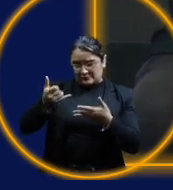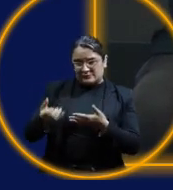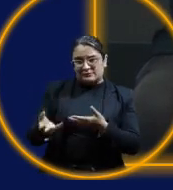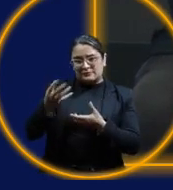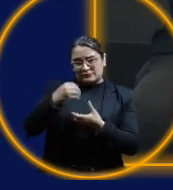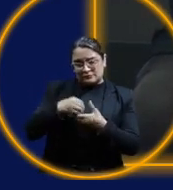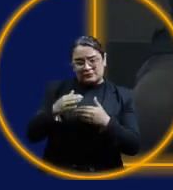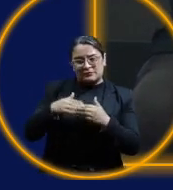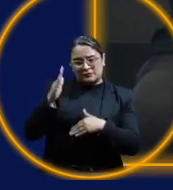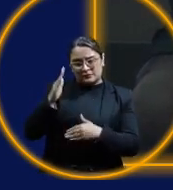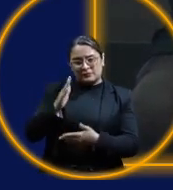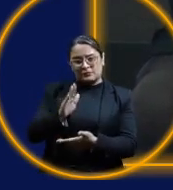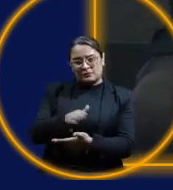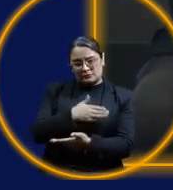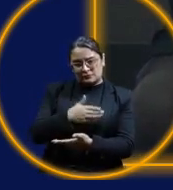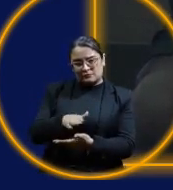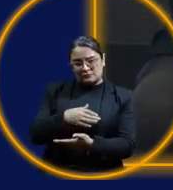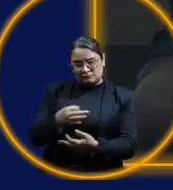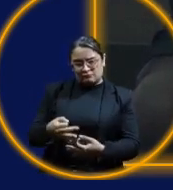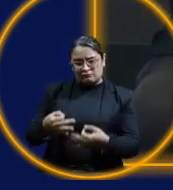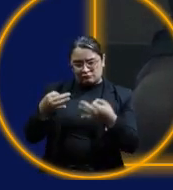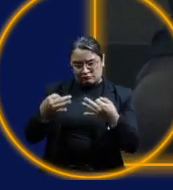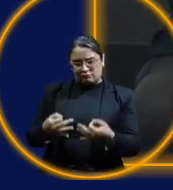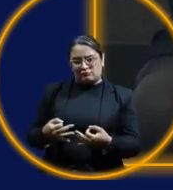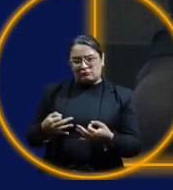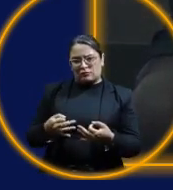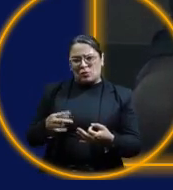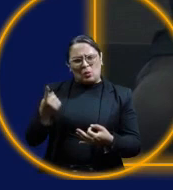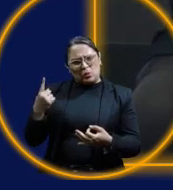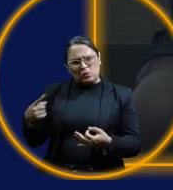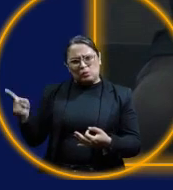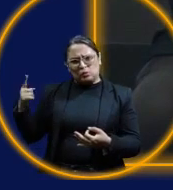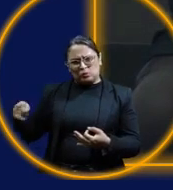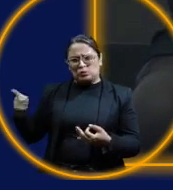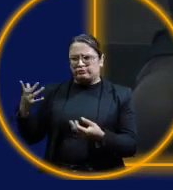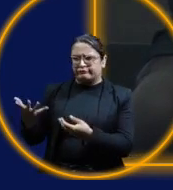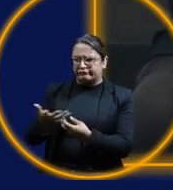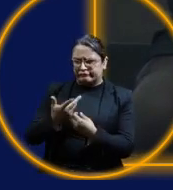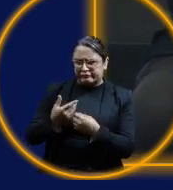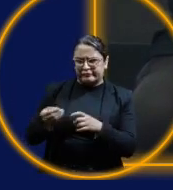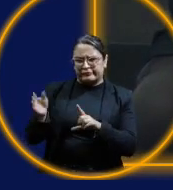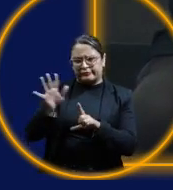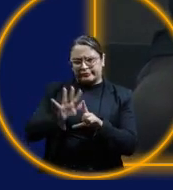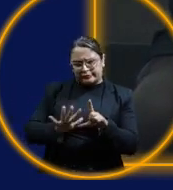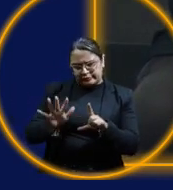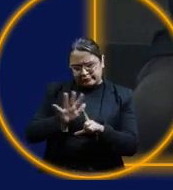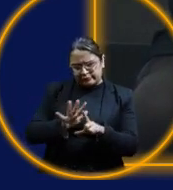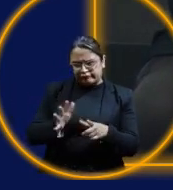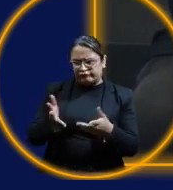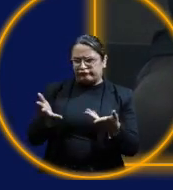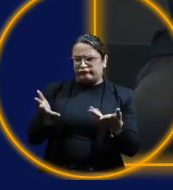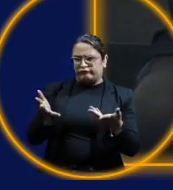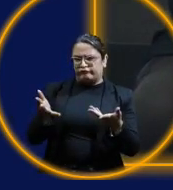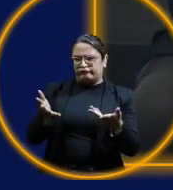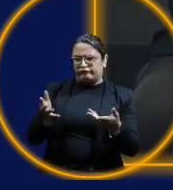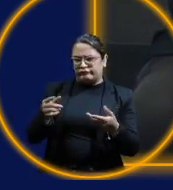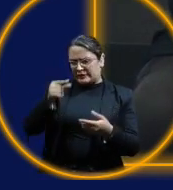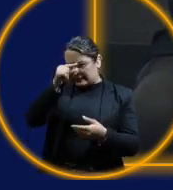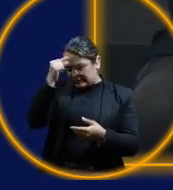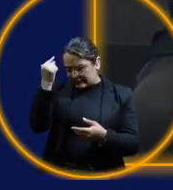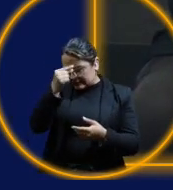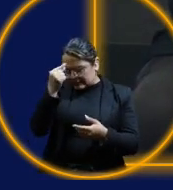que se músicos sino ser realmente Ingresar a otras formas de arte hacer videos escribir ensayos en